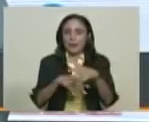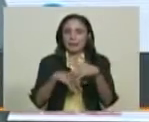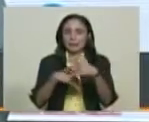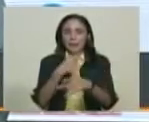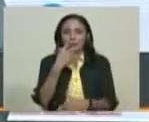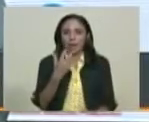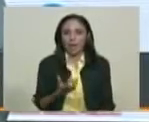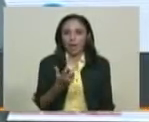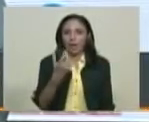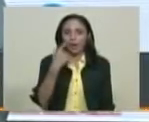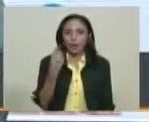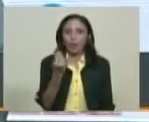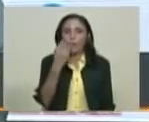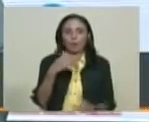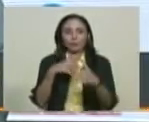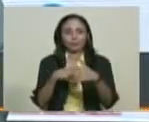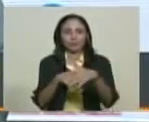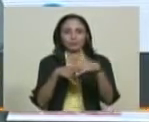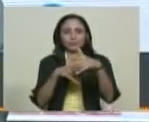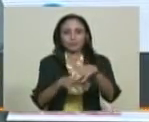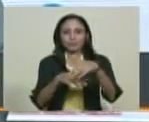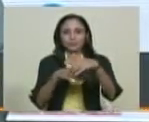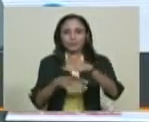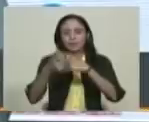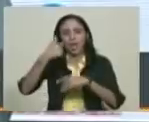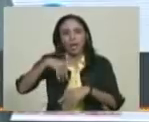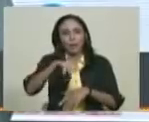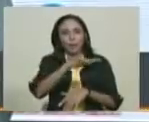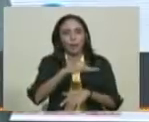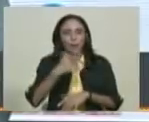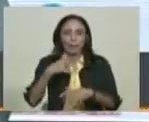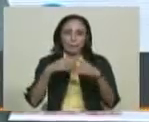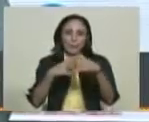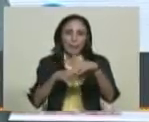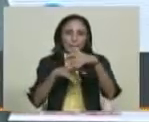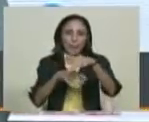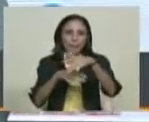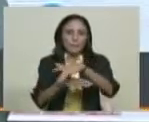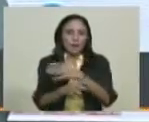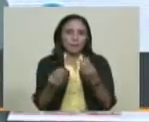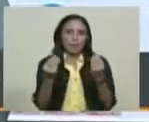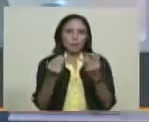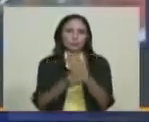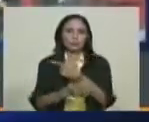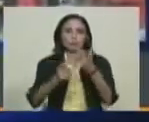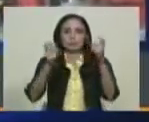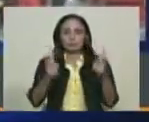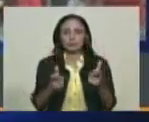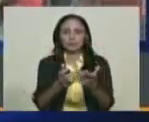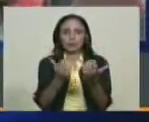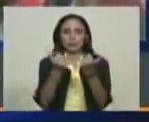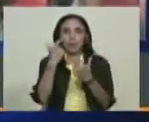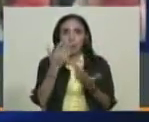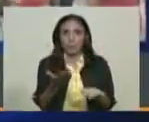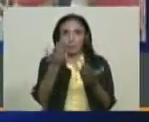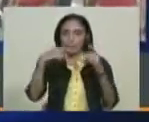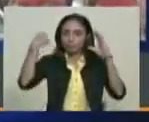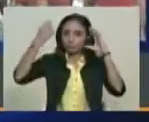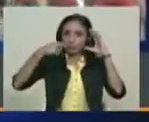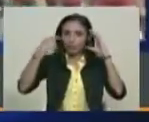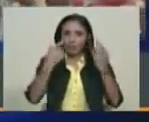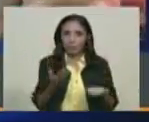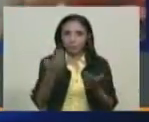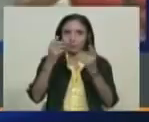Siempre me impresiona la capacidad de movilización del pueblo revolucionario, del pueblo venezolano. No sé si tenemos imágenes. Siempre